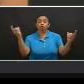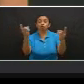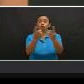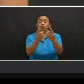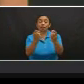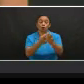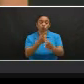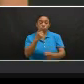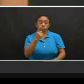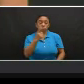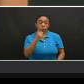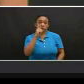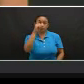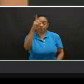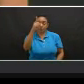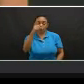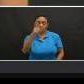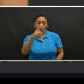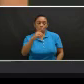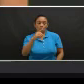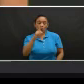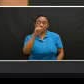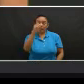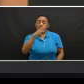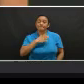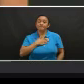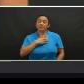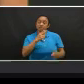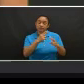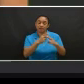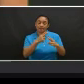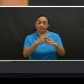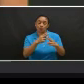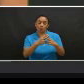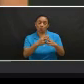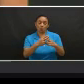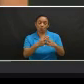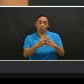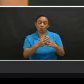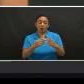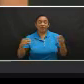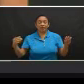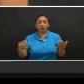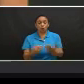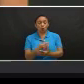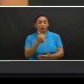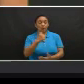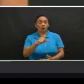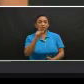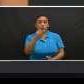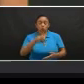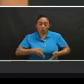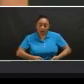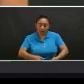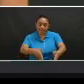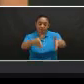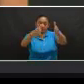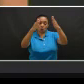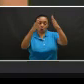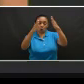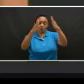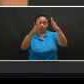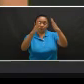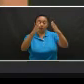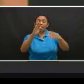llamó, pero me llamó de nuevo a su camino, de nuevo a su